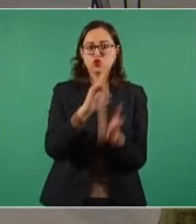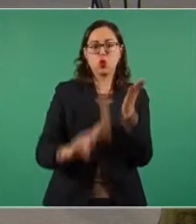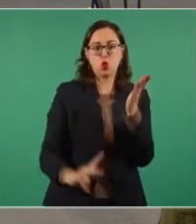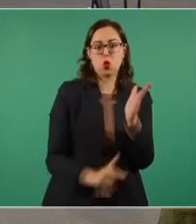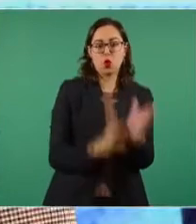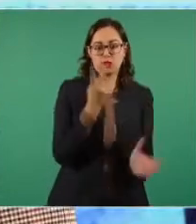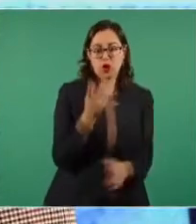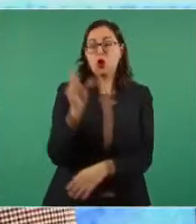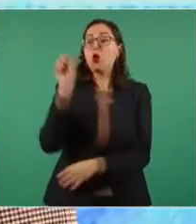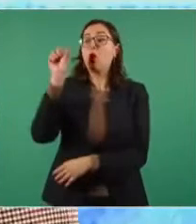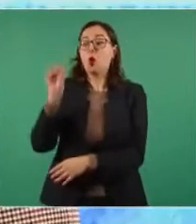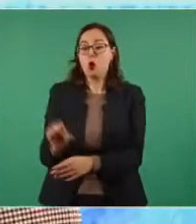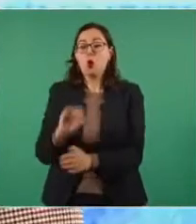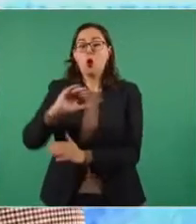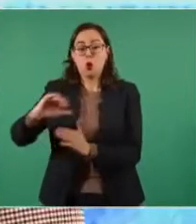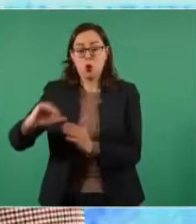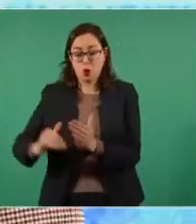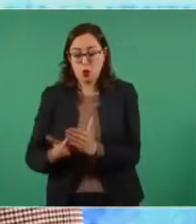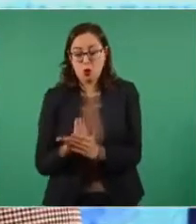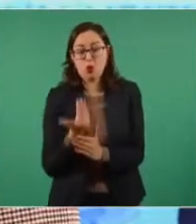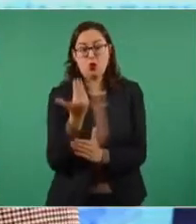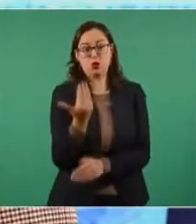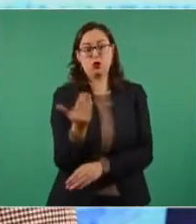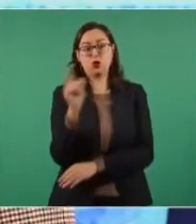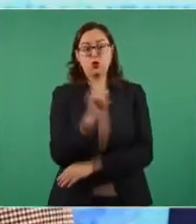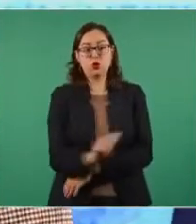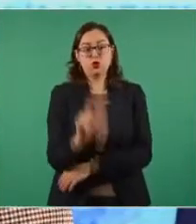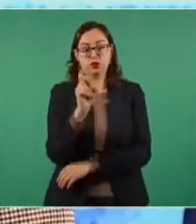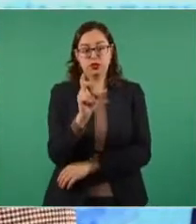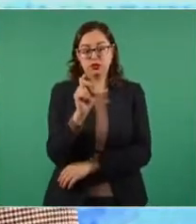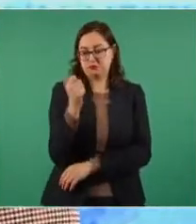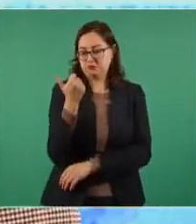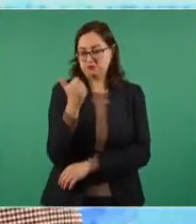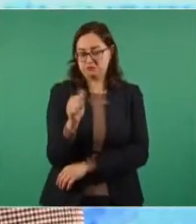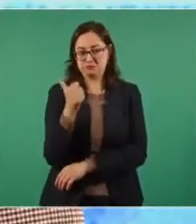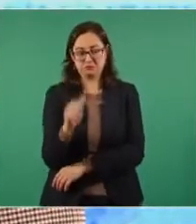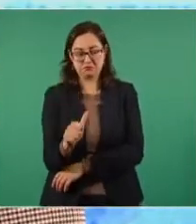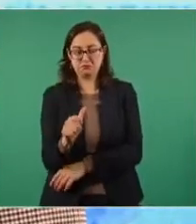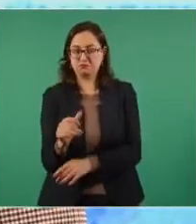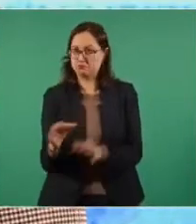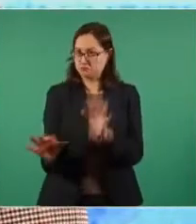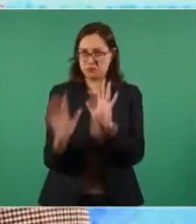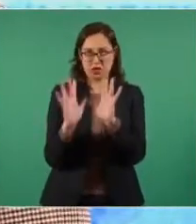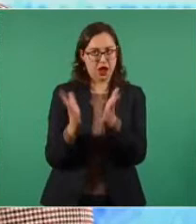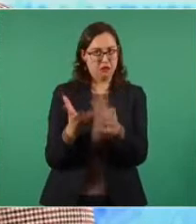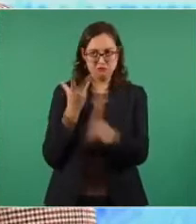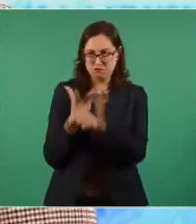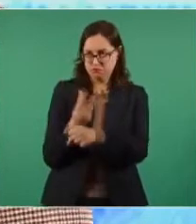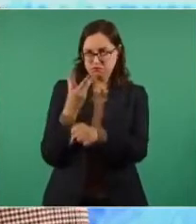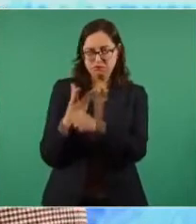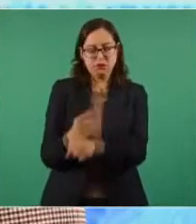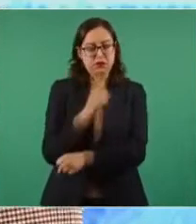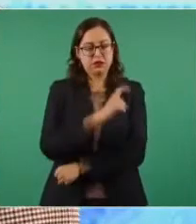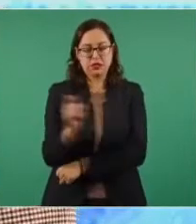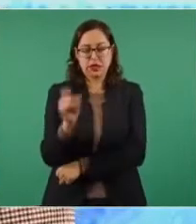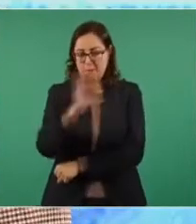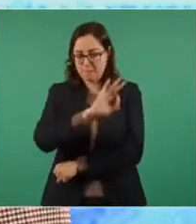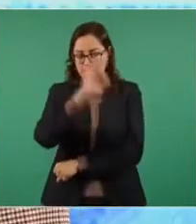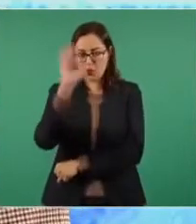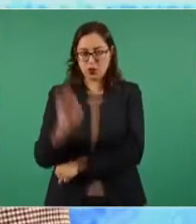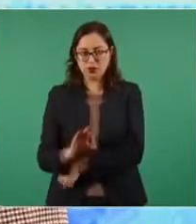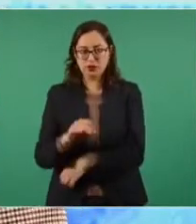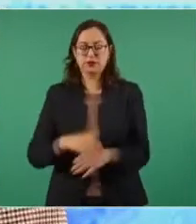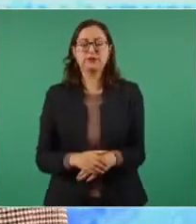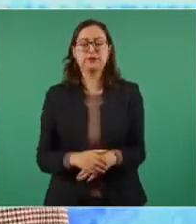transcurso del día de hoy lunes 30 de agosto se va a restablecer al 100% con agua en coordinación